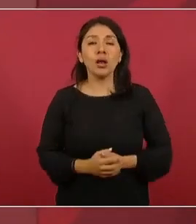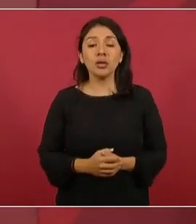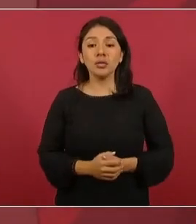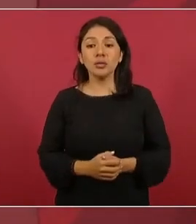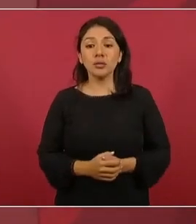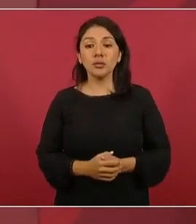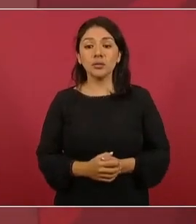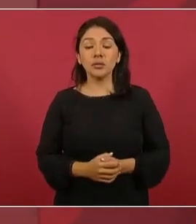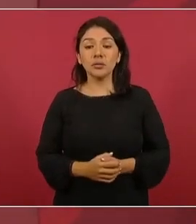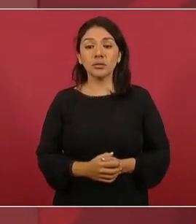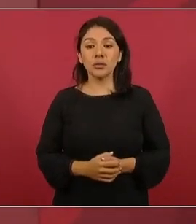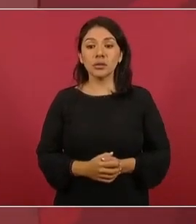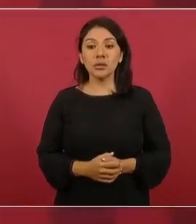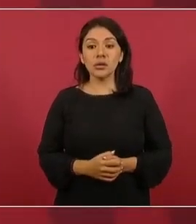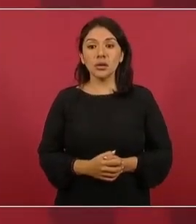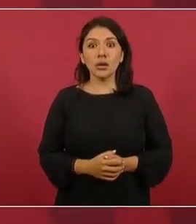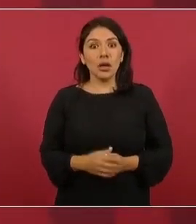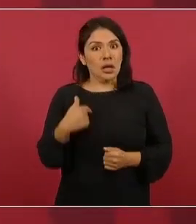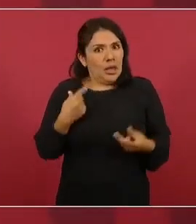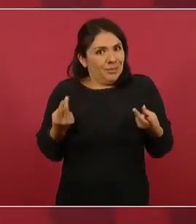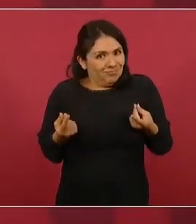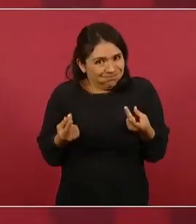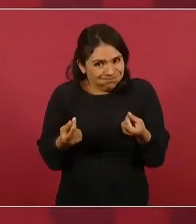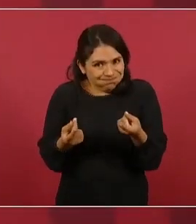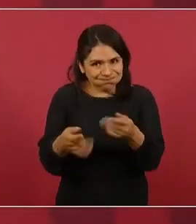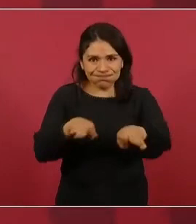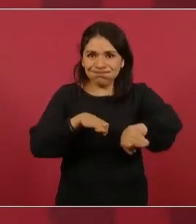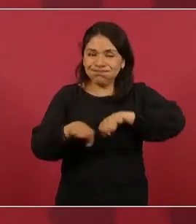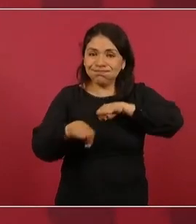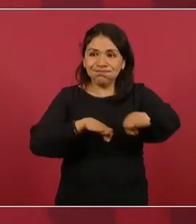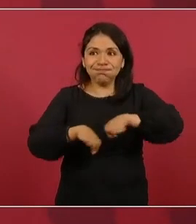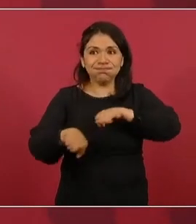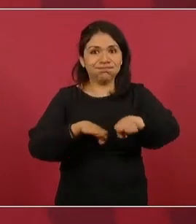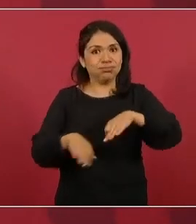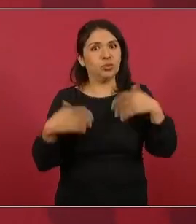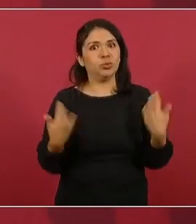Sí, estamos aplicadísimos porque